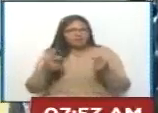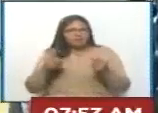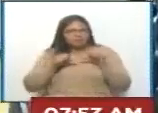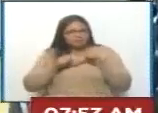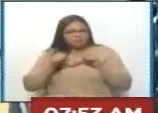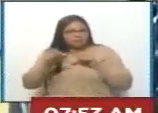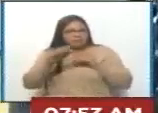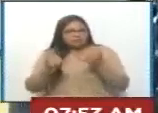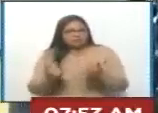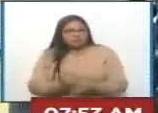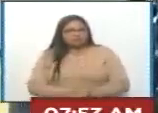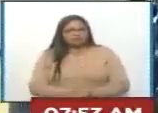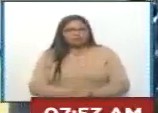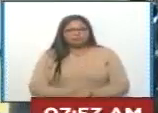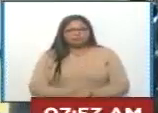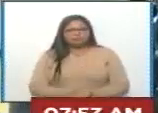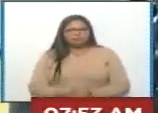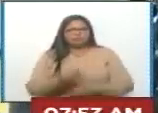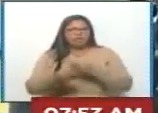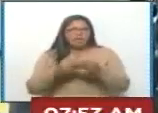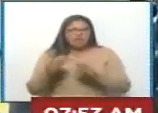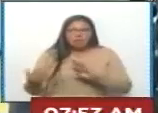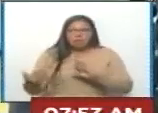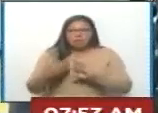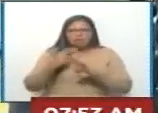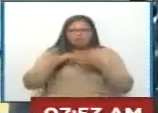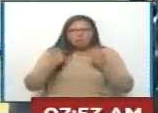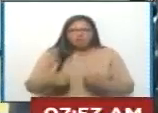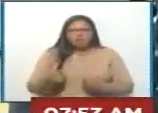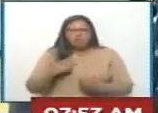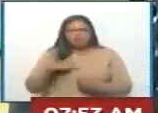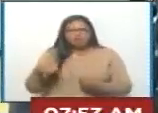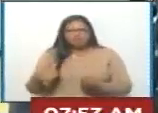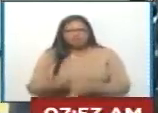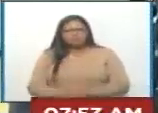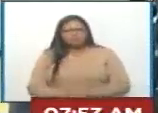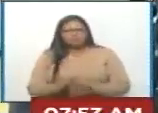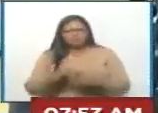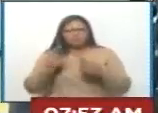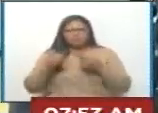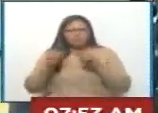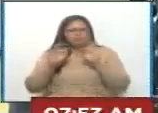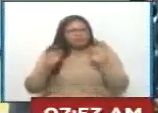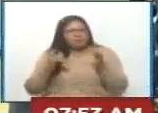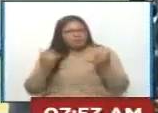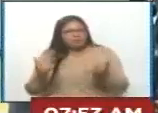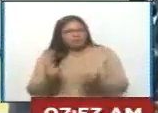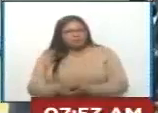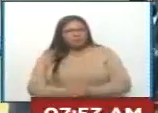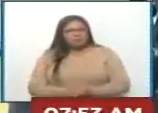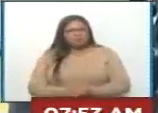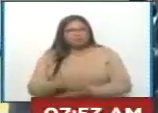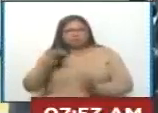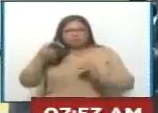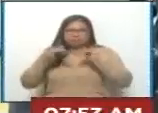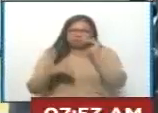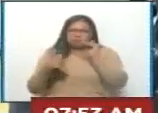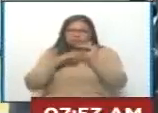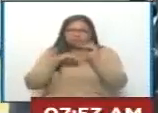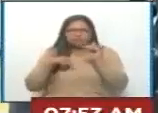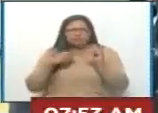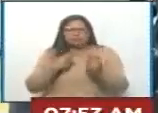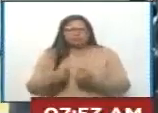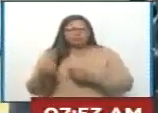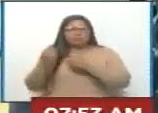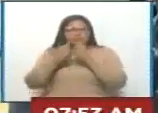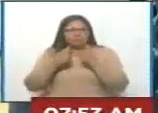siguen activados. ¿Y qué hacen? Golpean a la moneda nacional, porque esa es otra vía para desestabilizar toda la economía